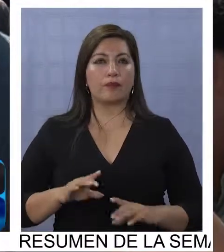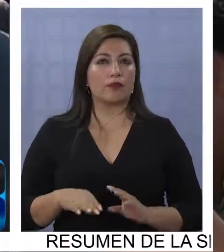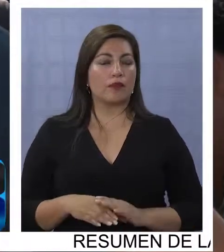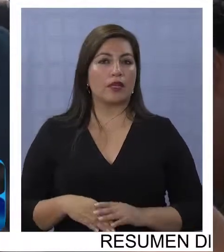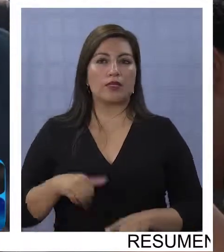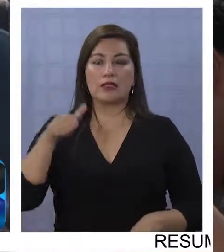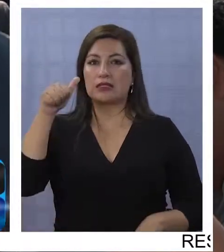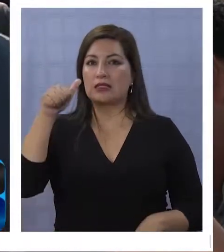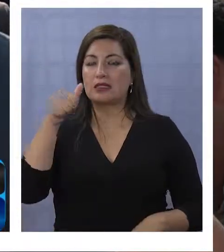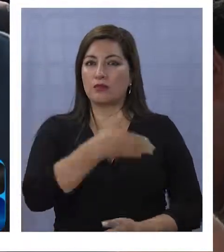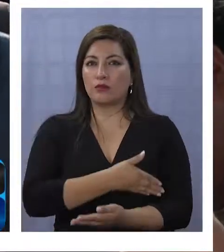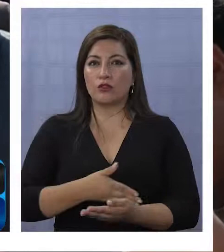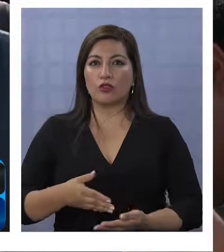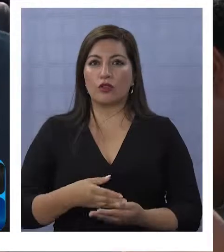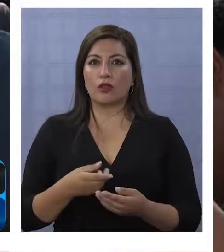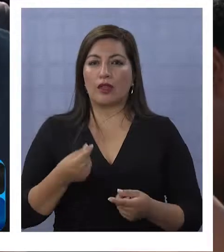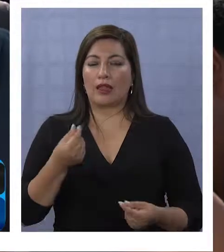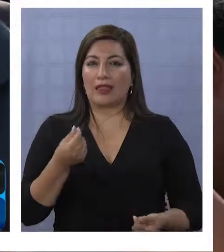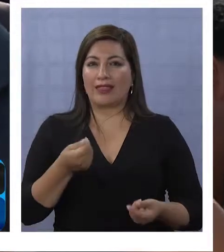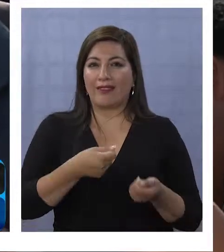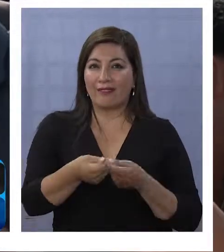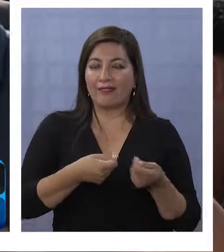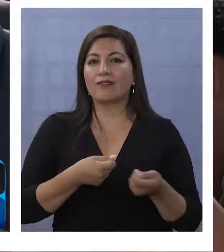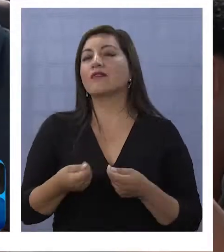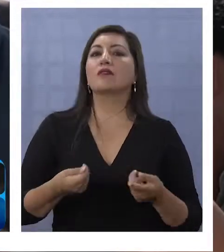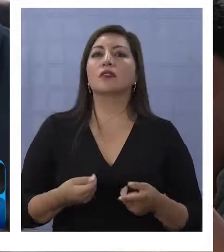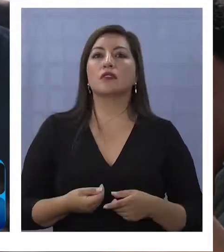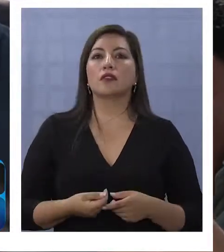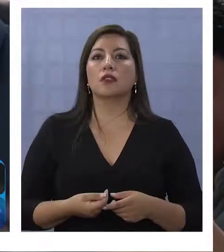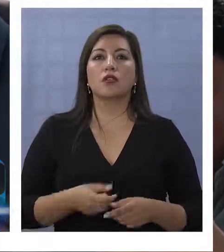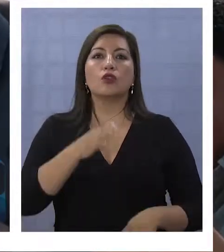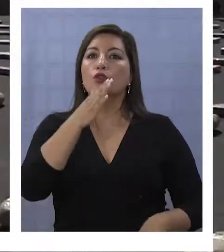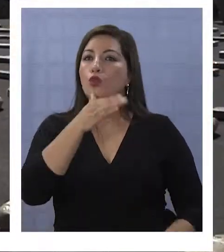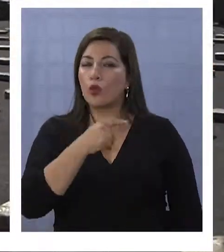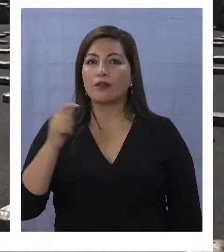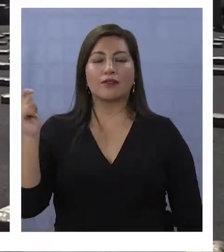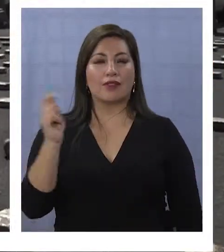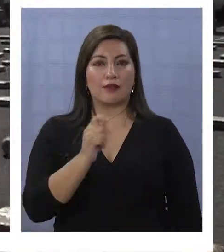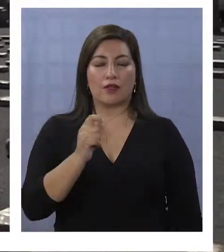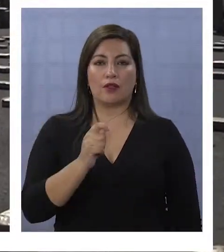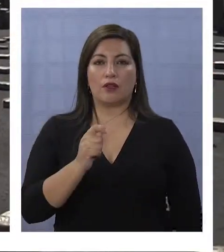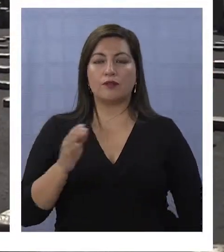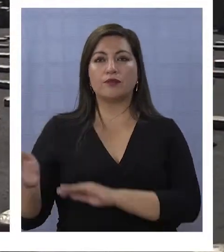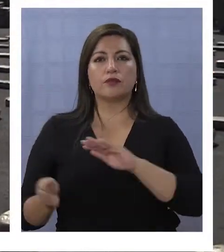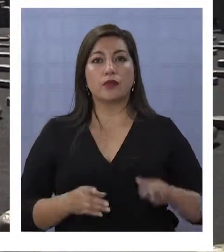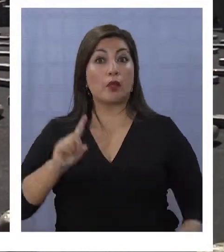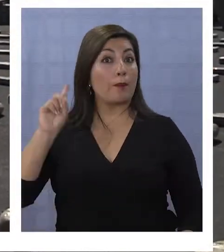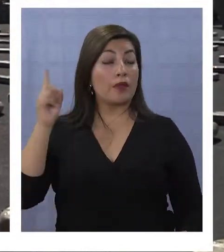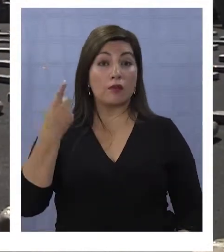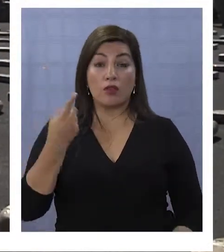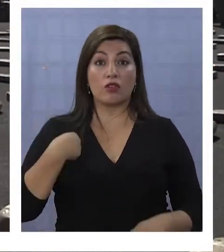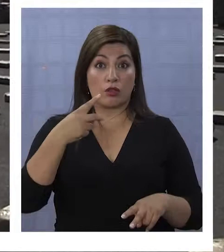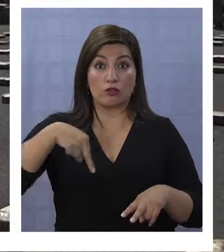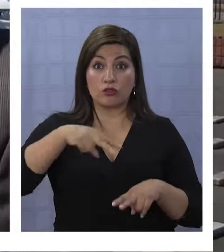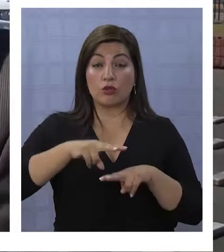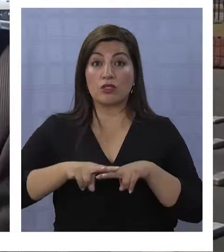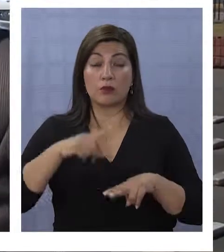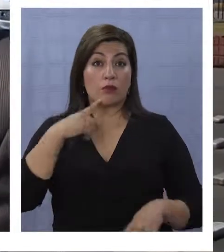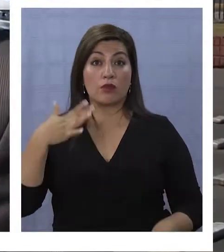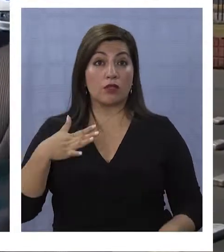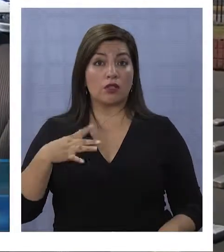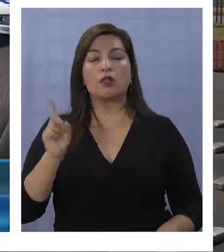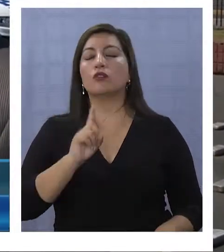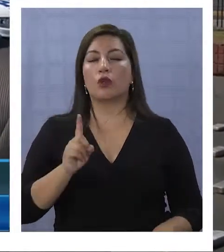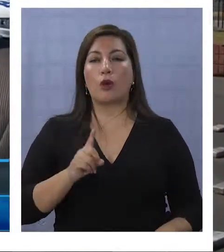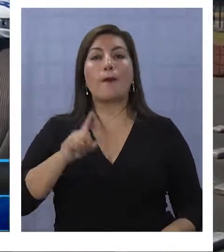dosis que ya salió de la calle y que principalmente no van a estar situadas en la región de Tarapaca. Este no es el primer procedimiento relevante que tenemos, sin